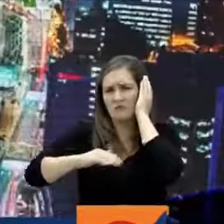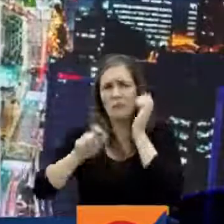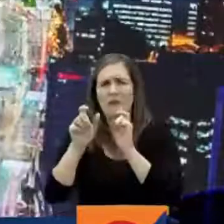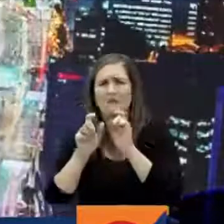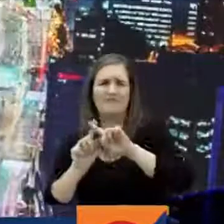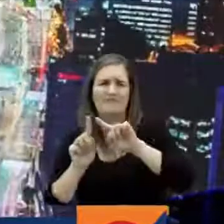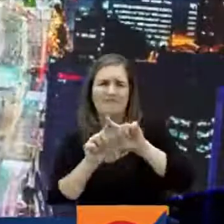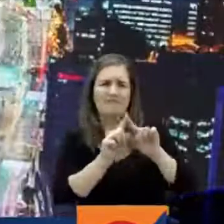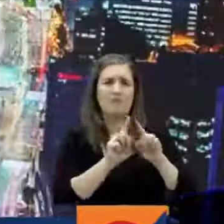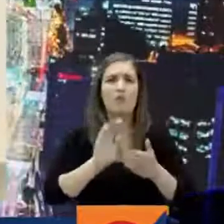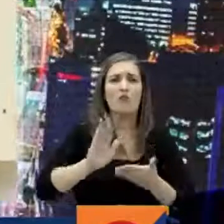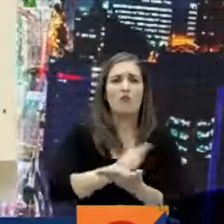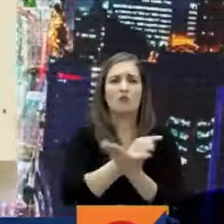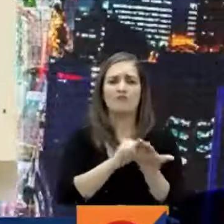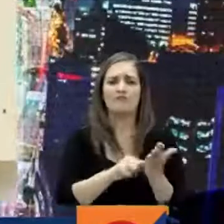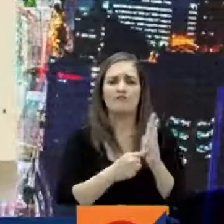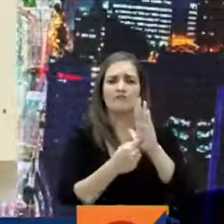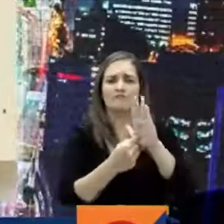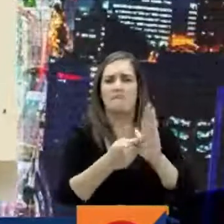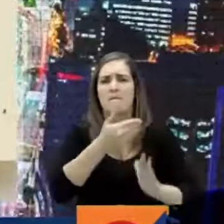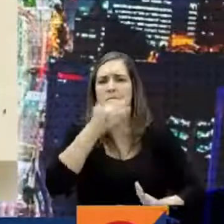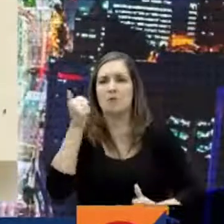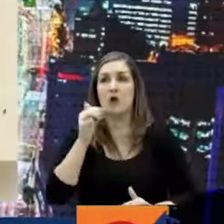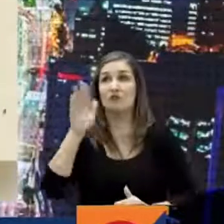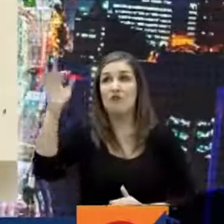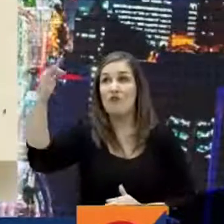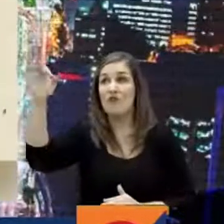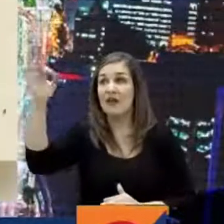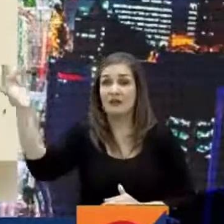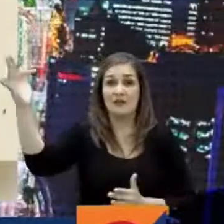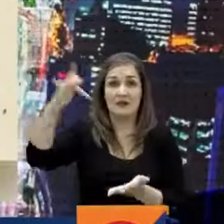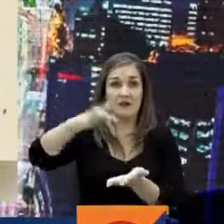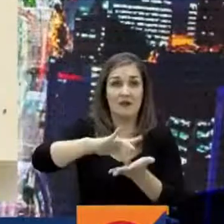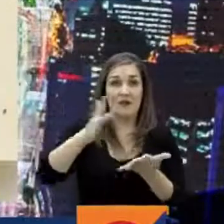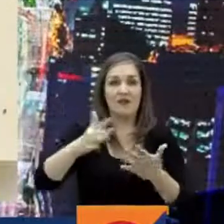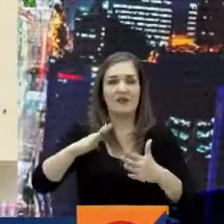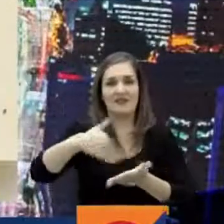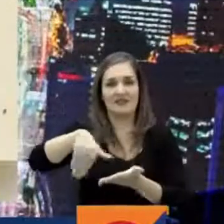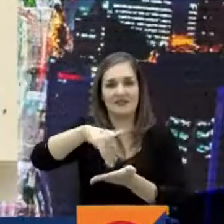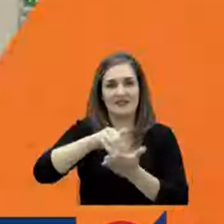Dibejoc, que traerá lo mejor de la música electrónica francesa al centro de la ciudad.